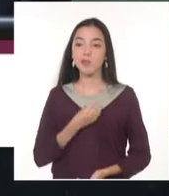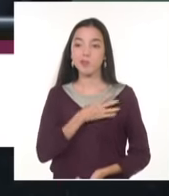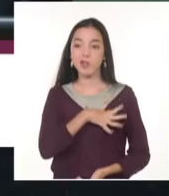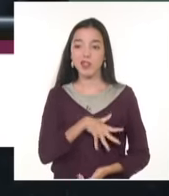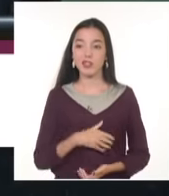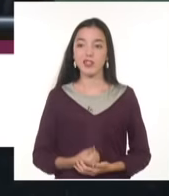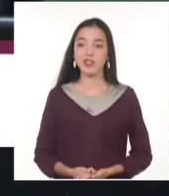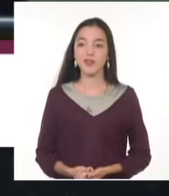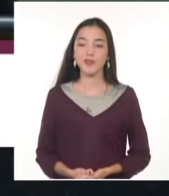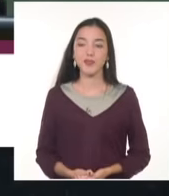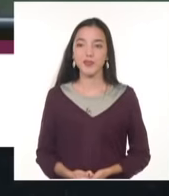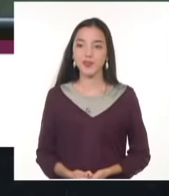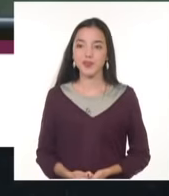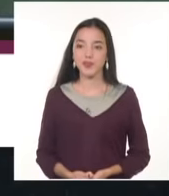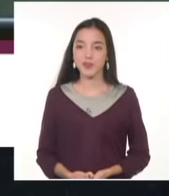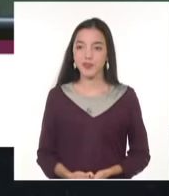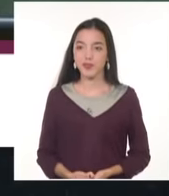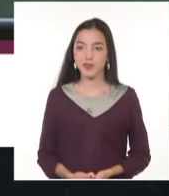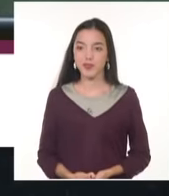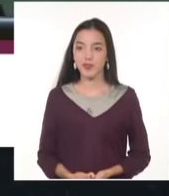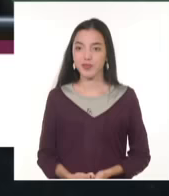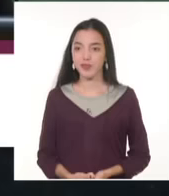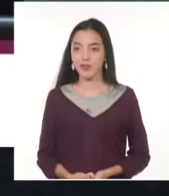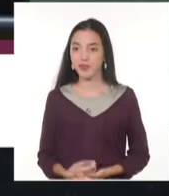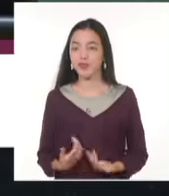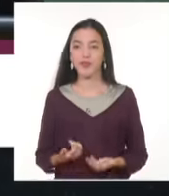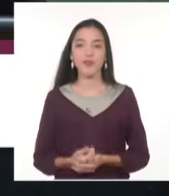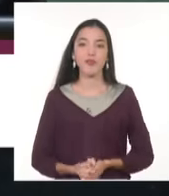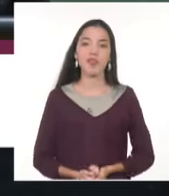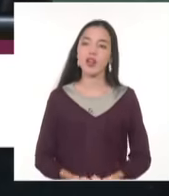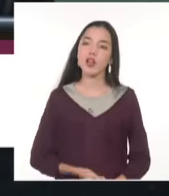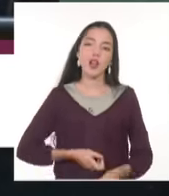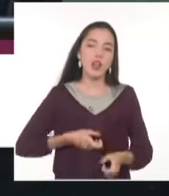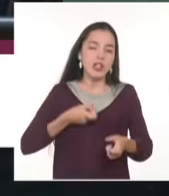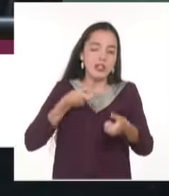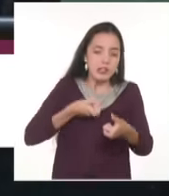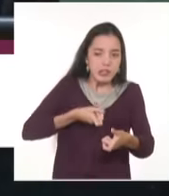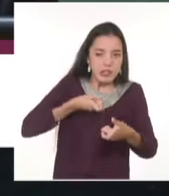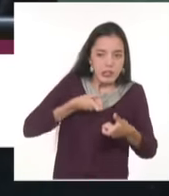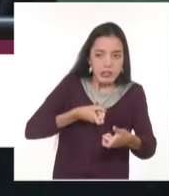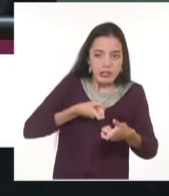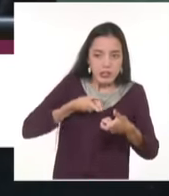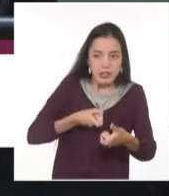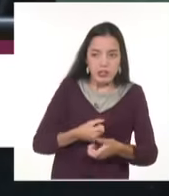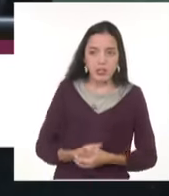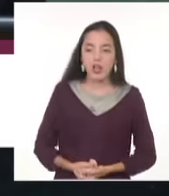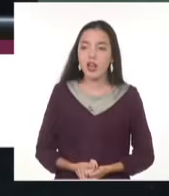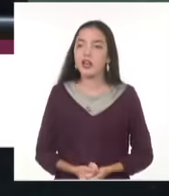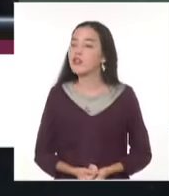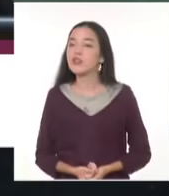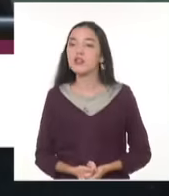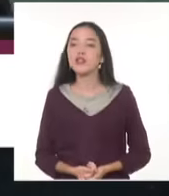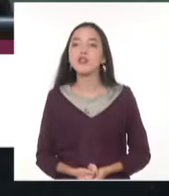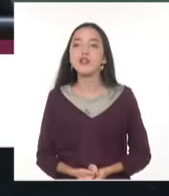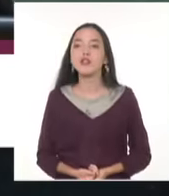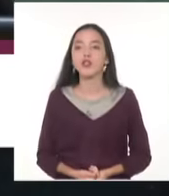75 años de ocupación colonial, de violaciones flagrantes a sus derechos legítimos como